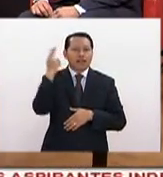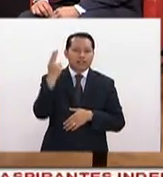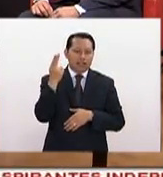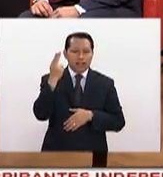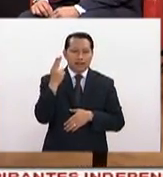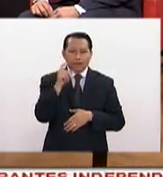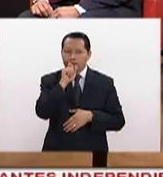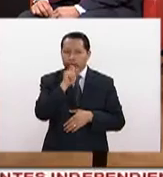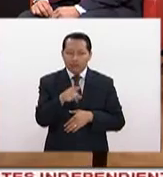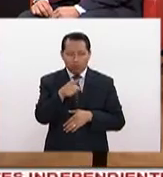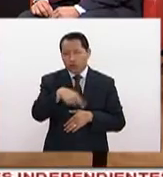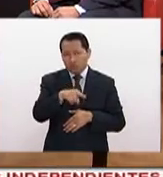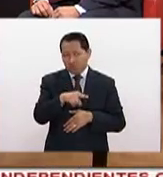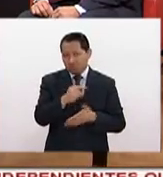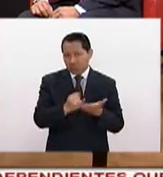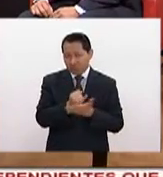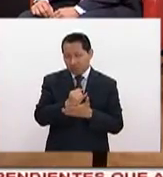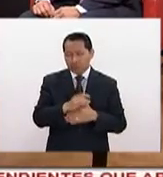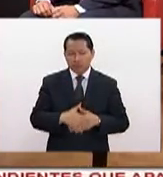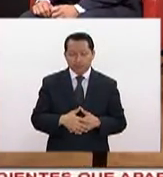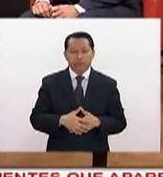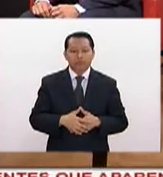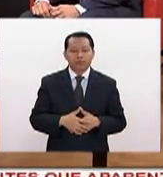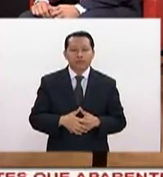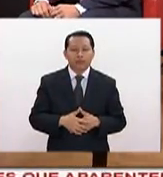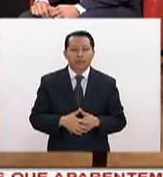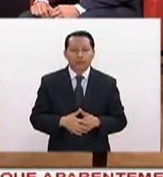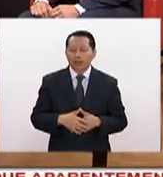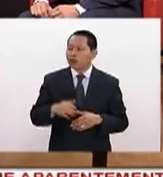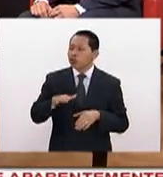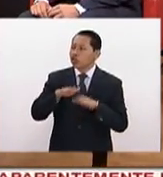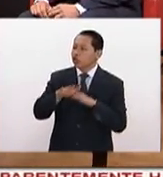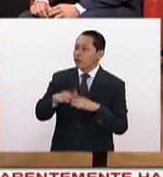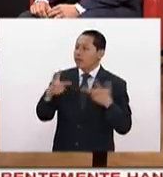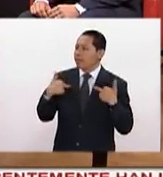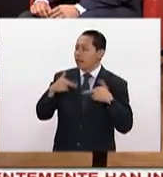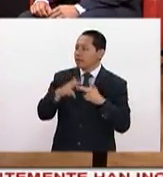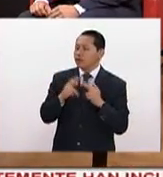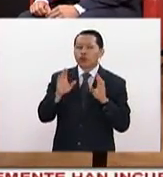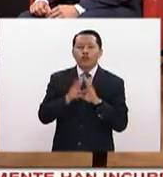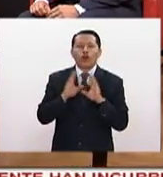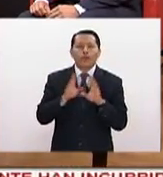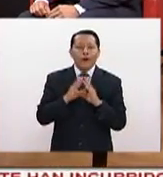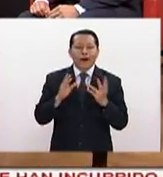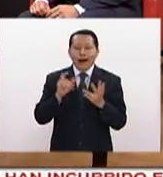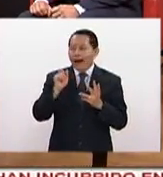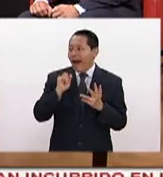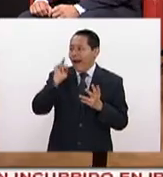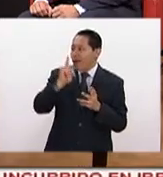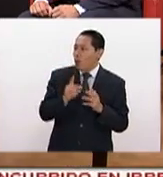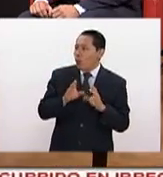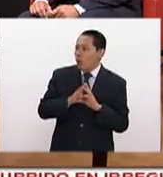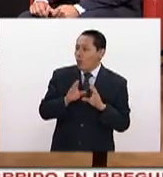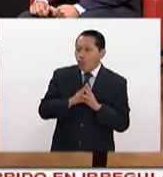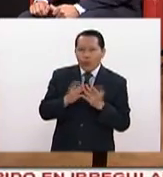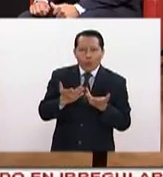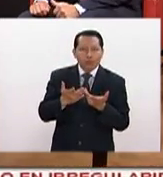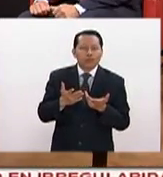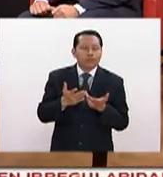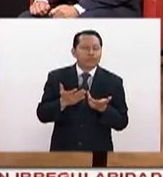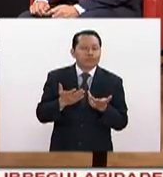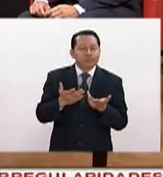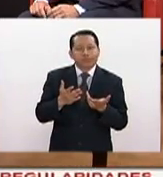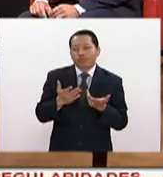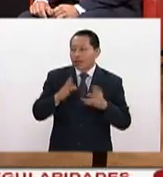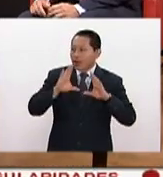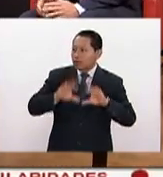que ellos deseen. Claro. Y maestro, en cuanto al personal docente, ¿tiene que tener alguna particularidad debido a que